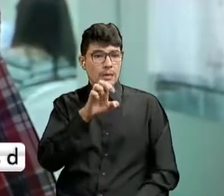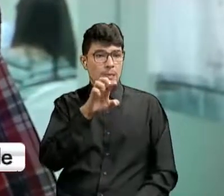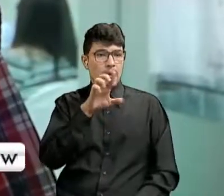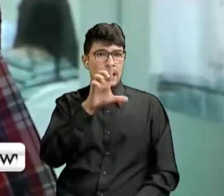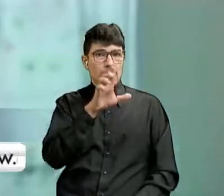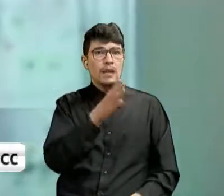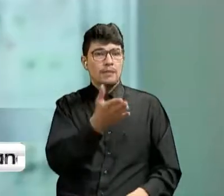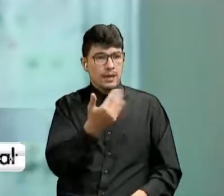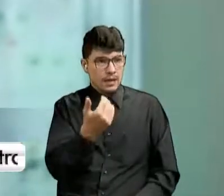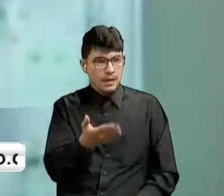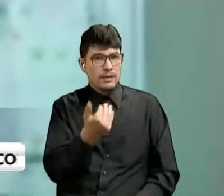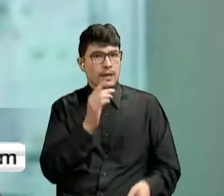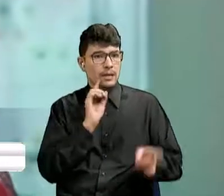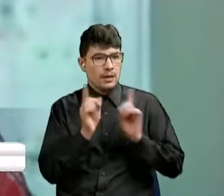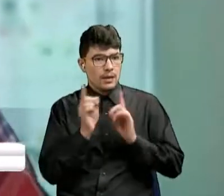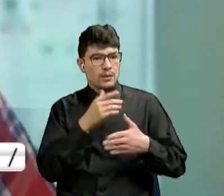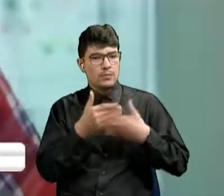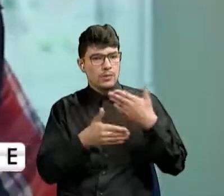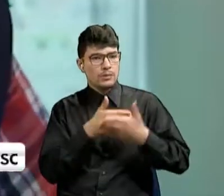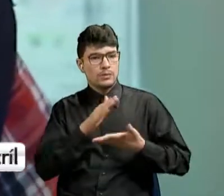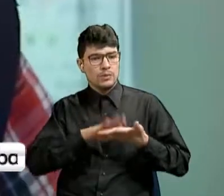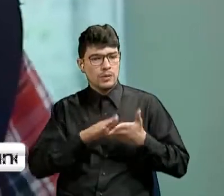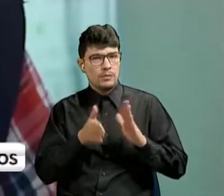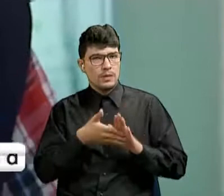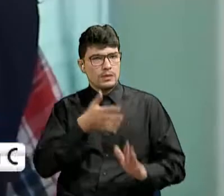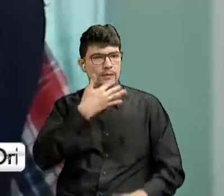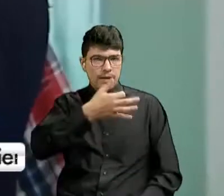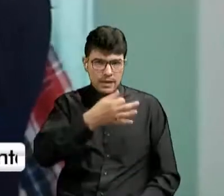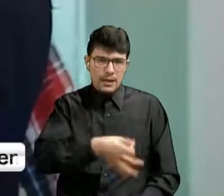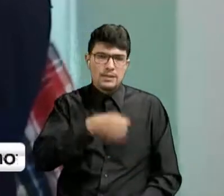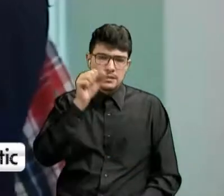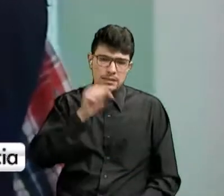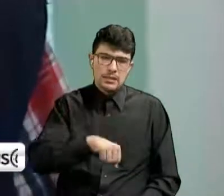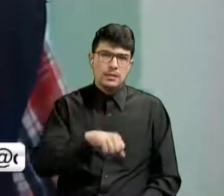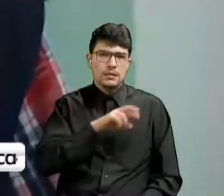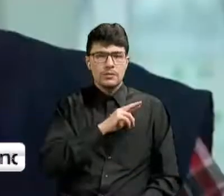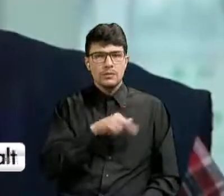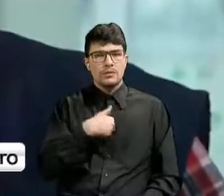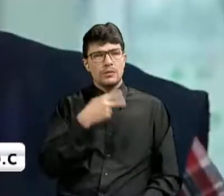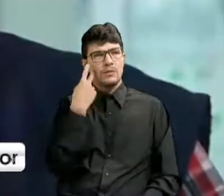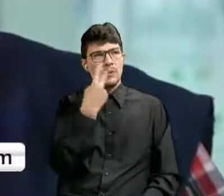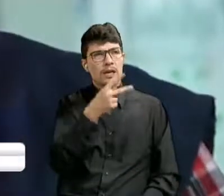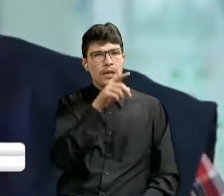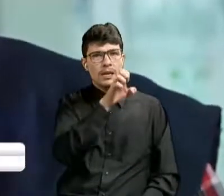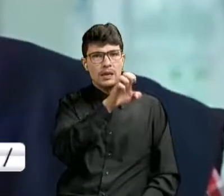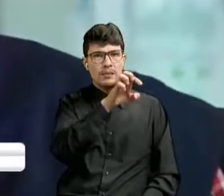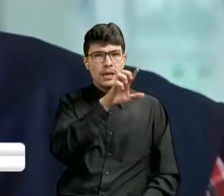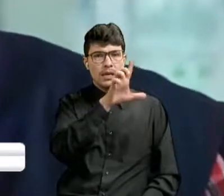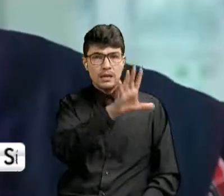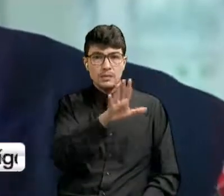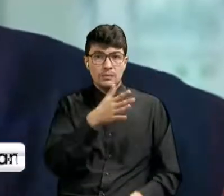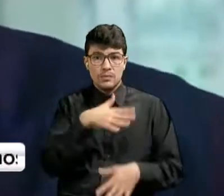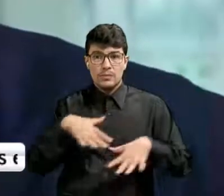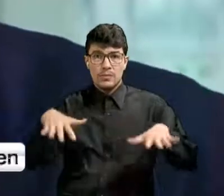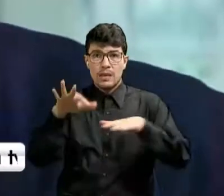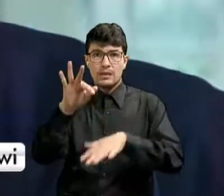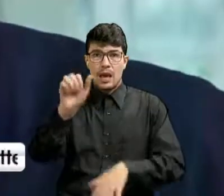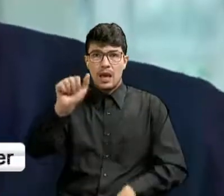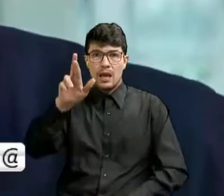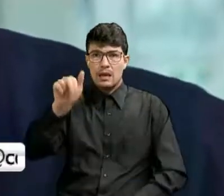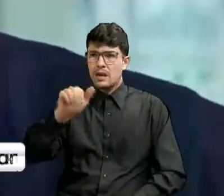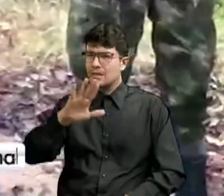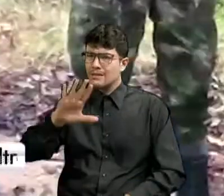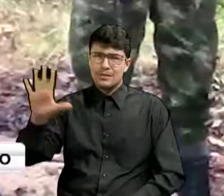es una realidad. Nosotros vemos que el EPL tiene presencia, en el caso del Tarra,